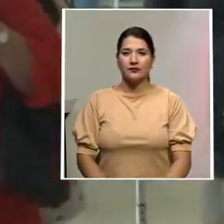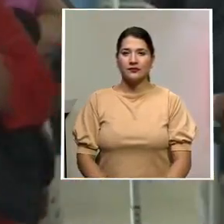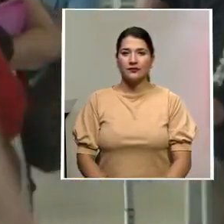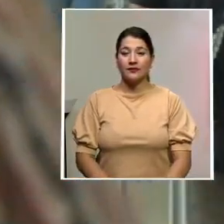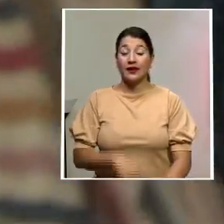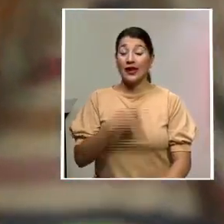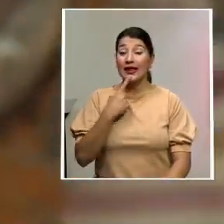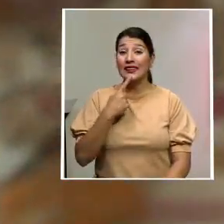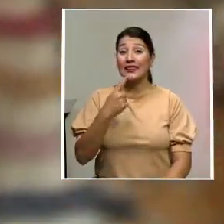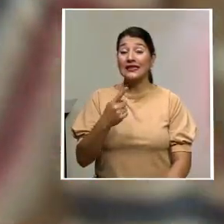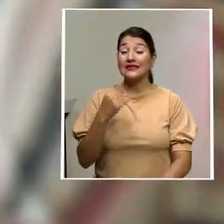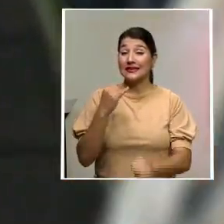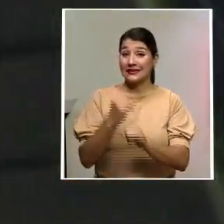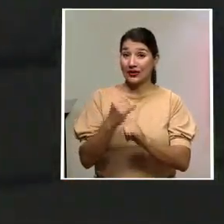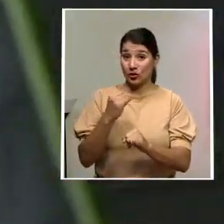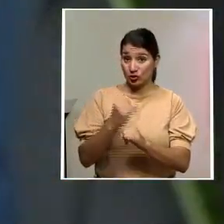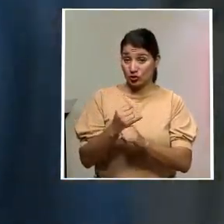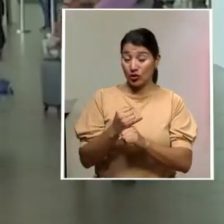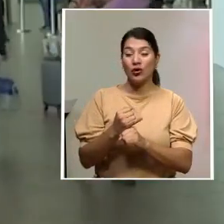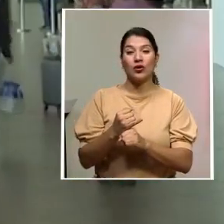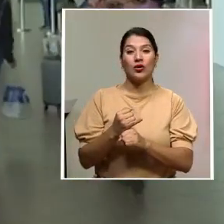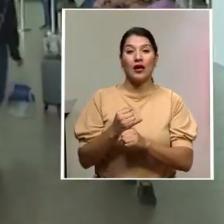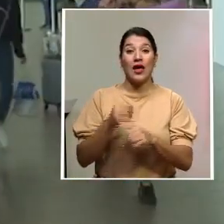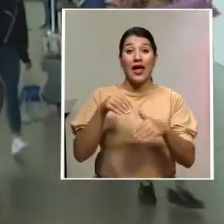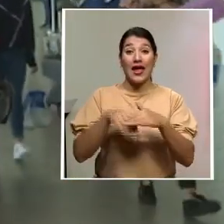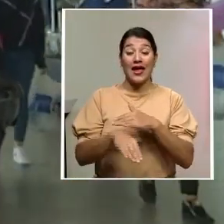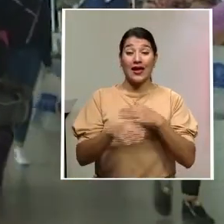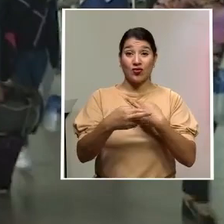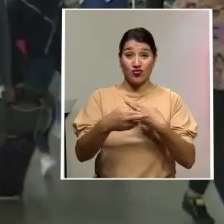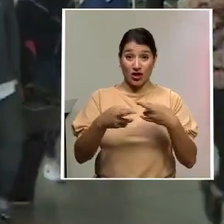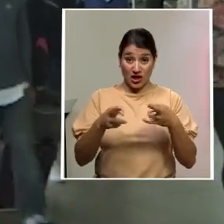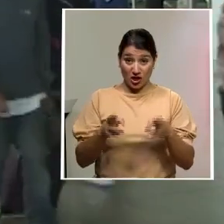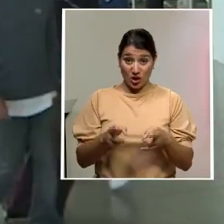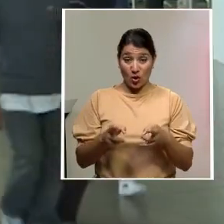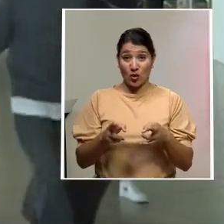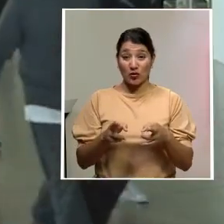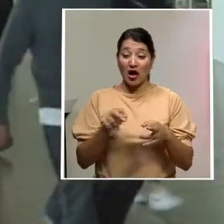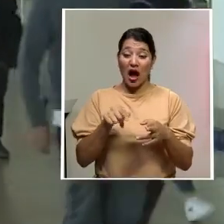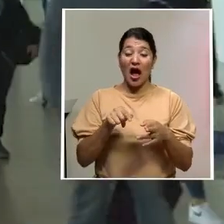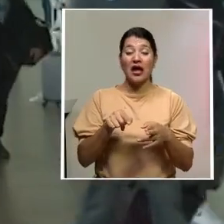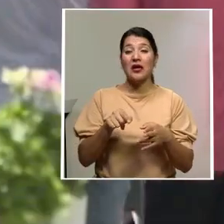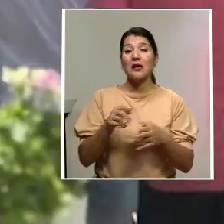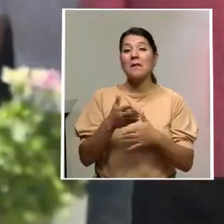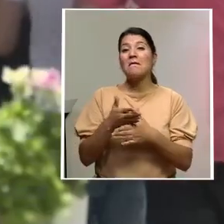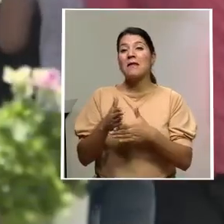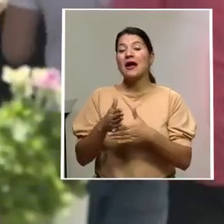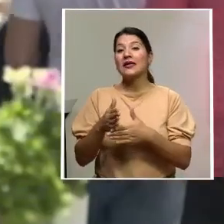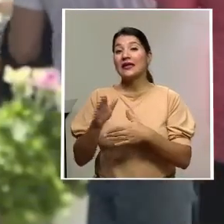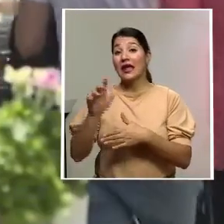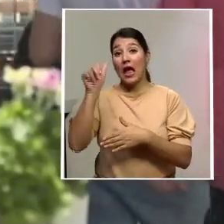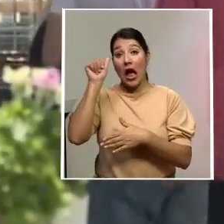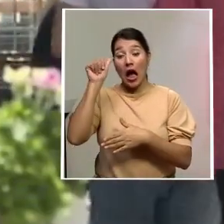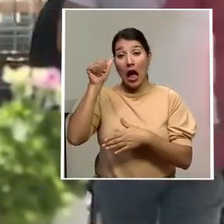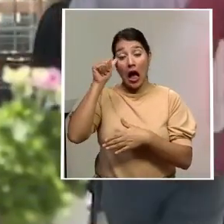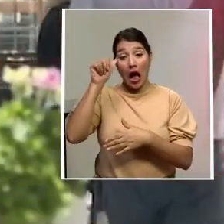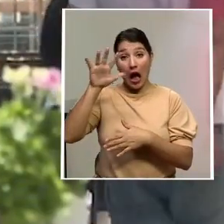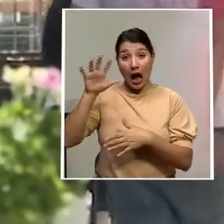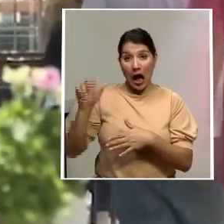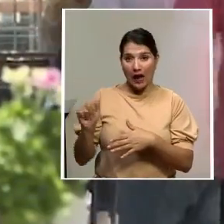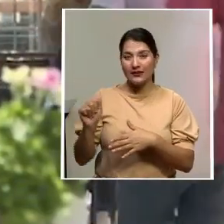Según datos de la institución, en el conjunto de la región, que alcanza hasta una parte de Asia Central, el número de nuevos contagios